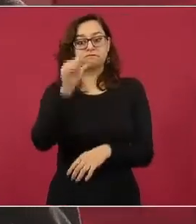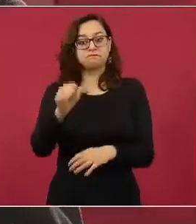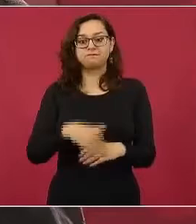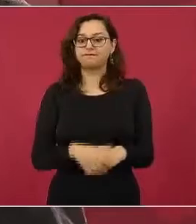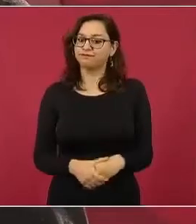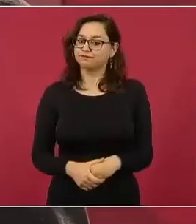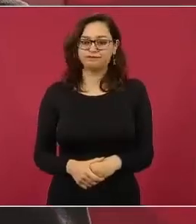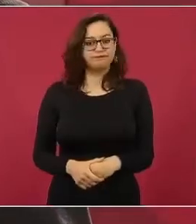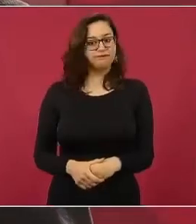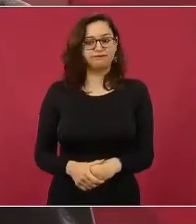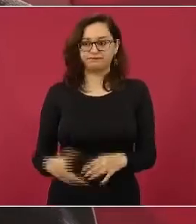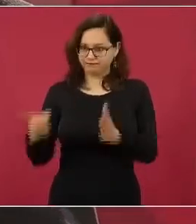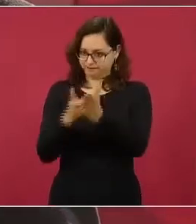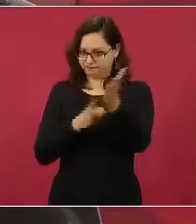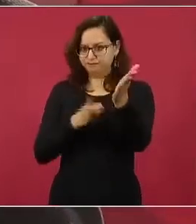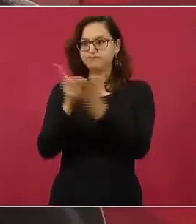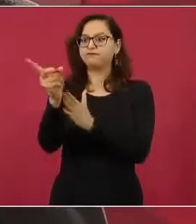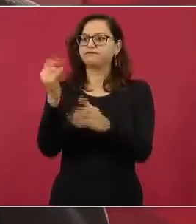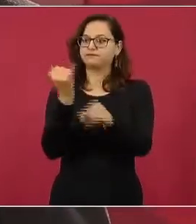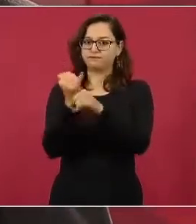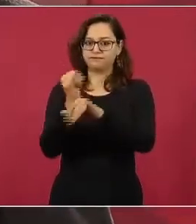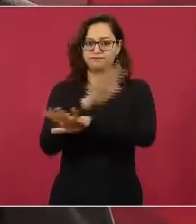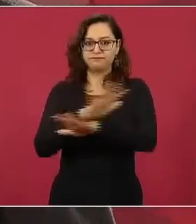garantizar el derecho a la información.